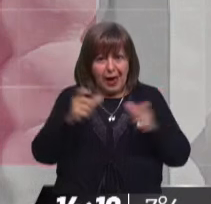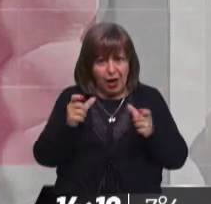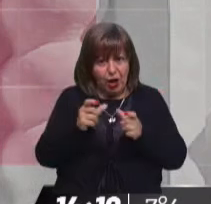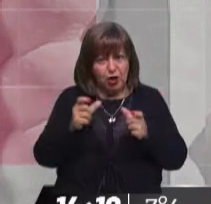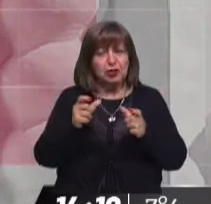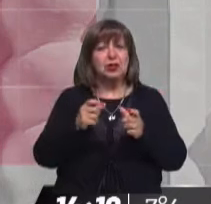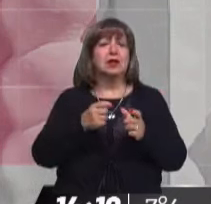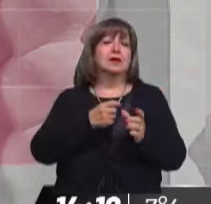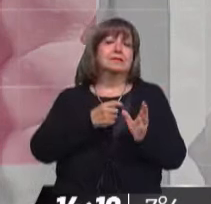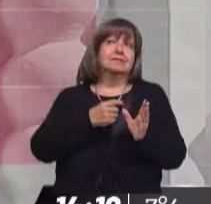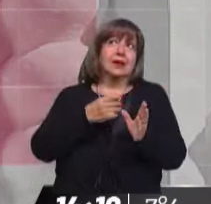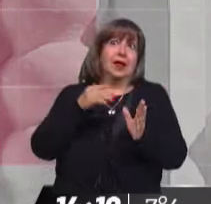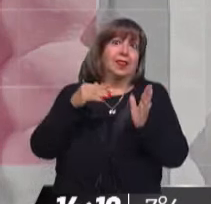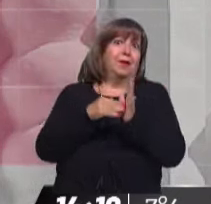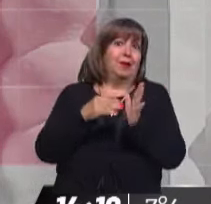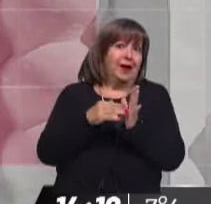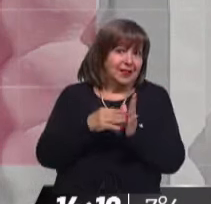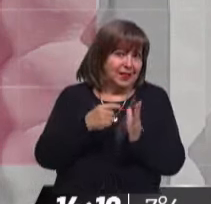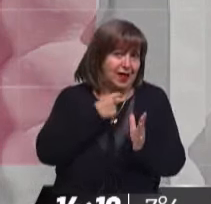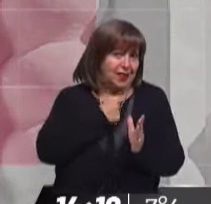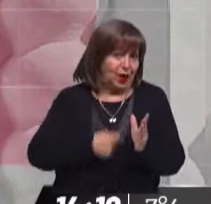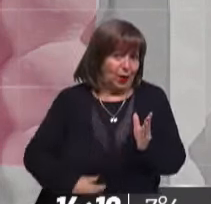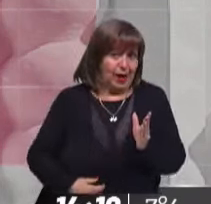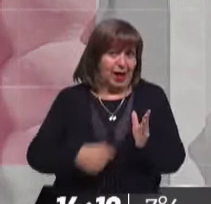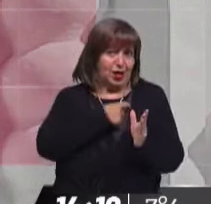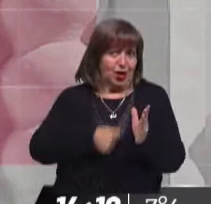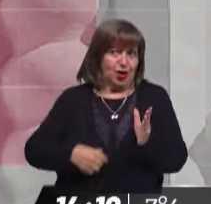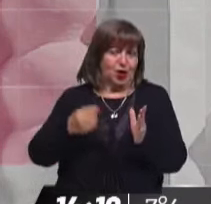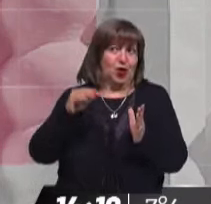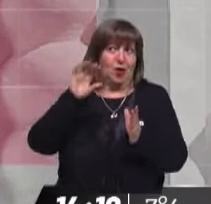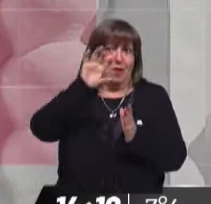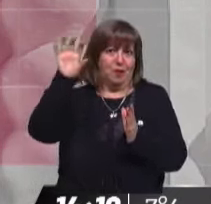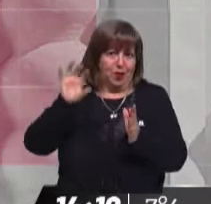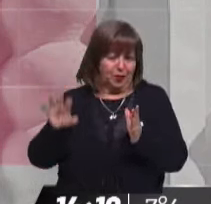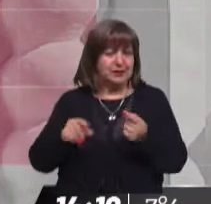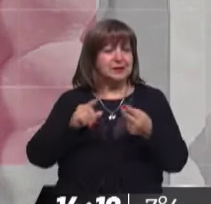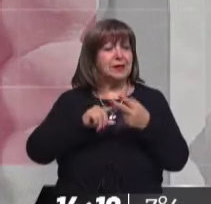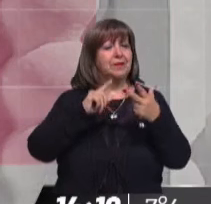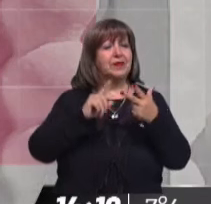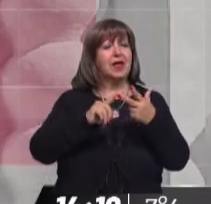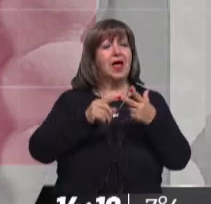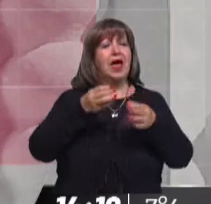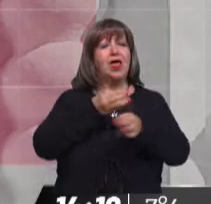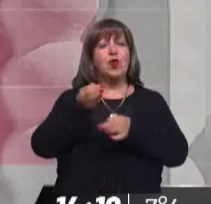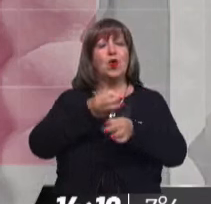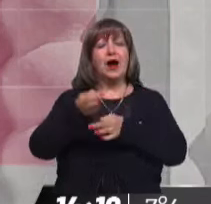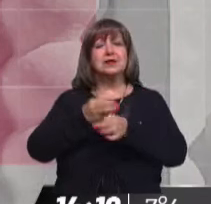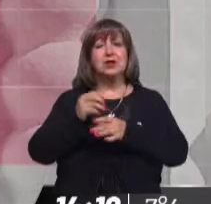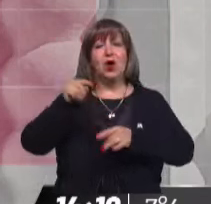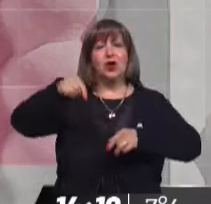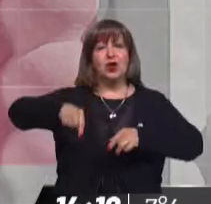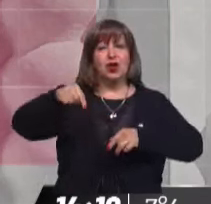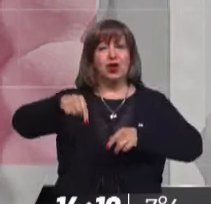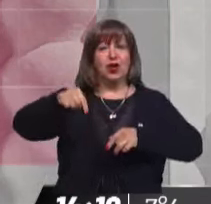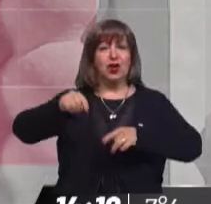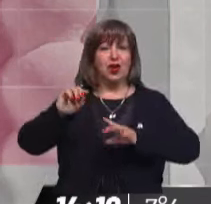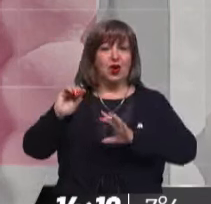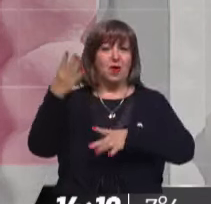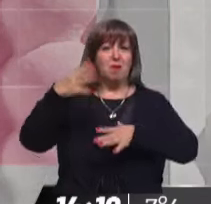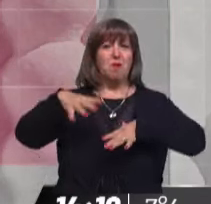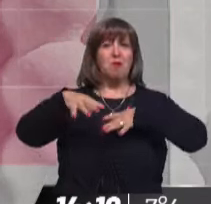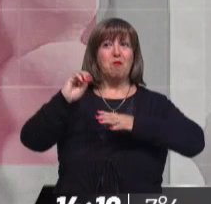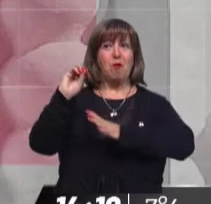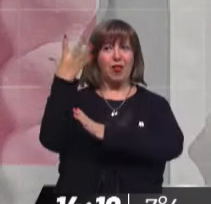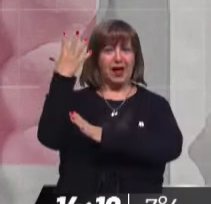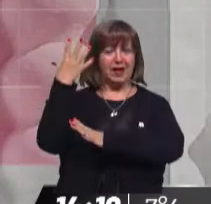expresión de deseo, porque también depende de cada gobierno cómo se mueva después en los hechos, ¿no? La educación útil y moderna, dice, útil y moderna.